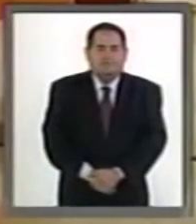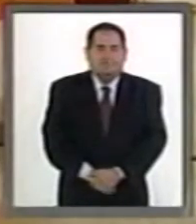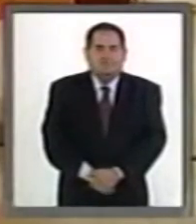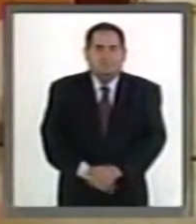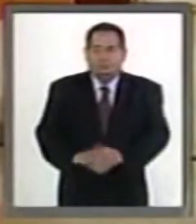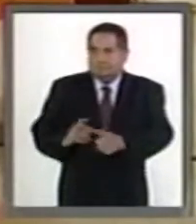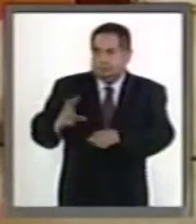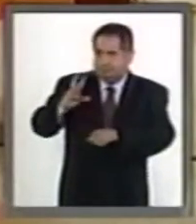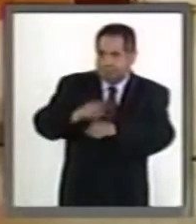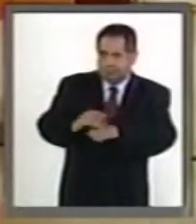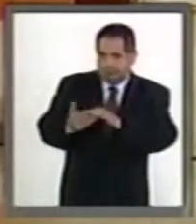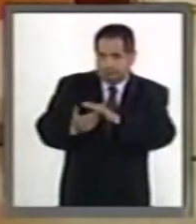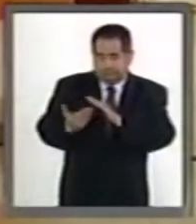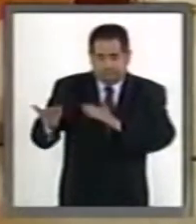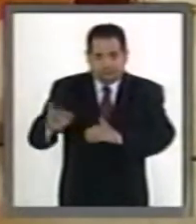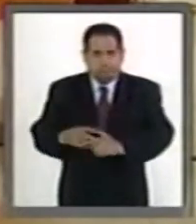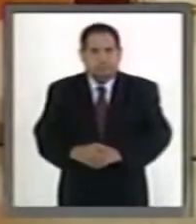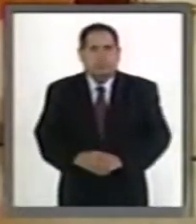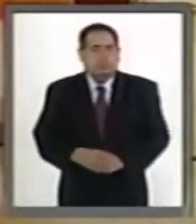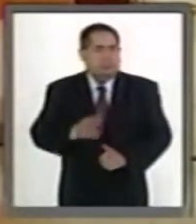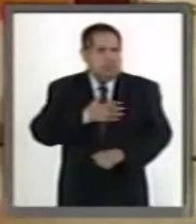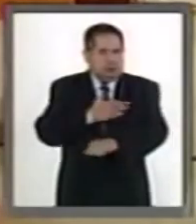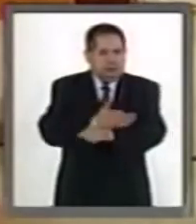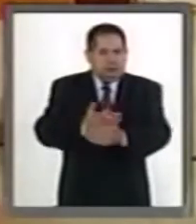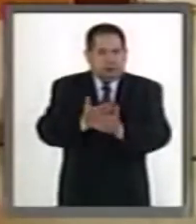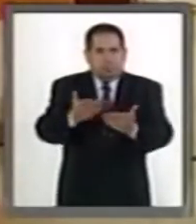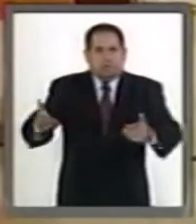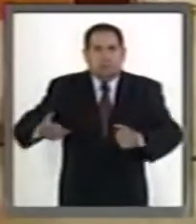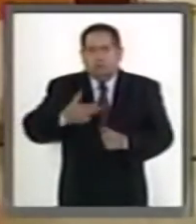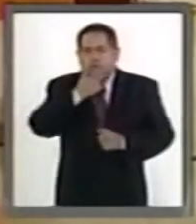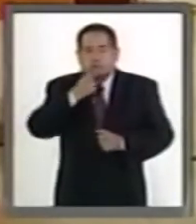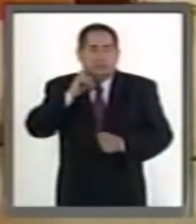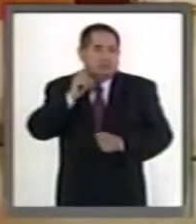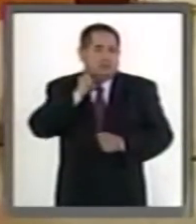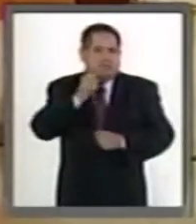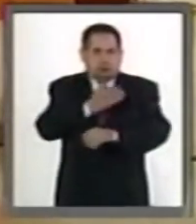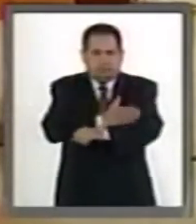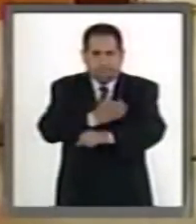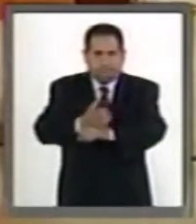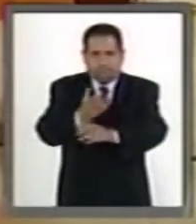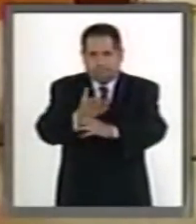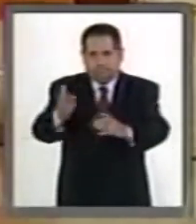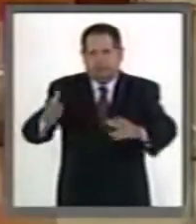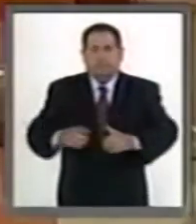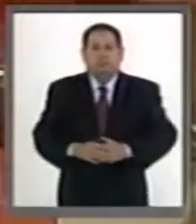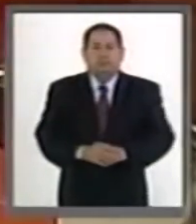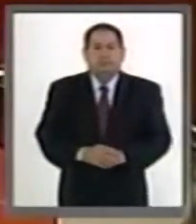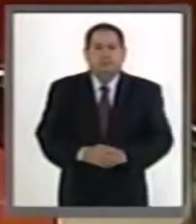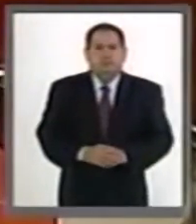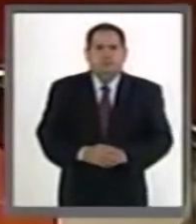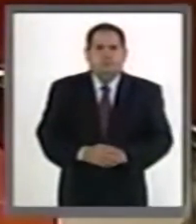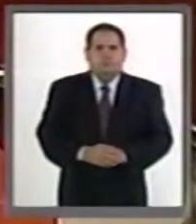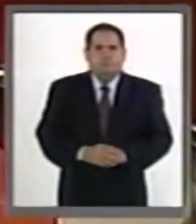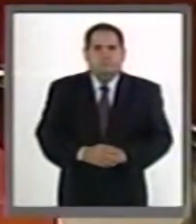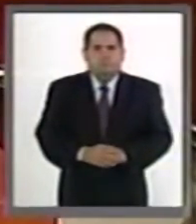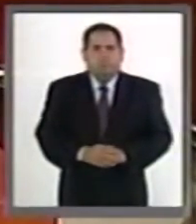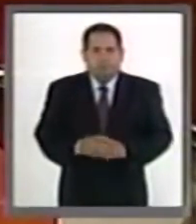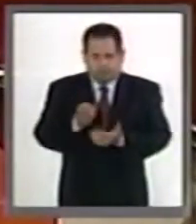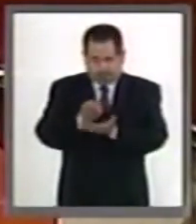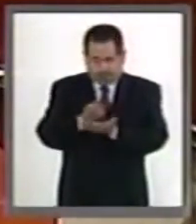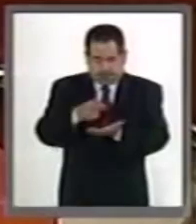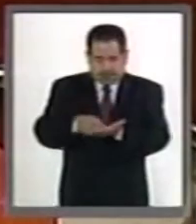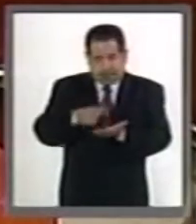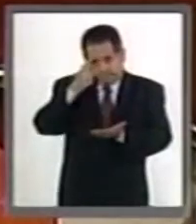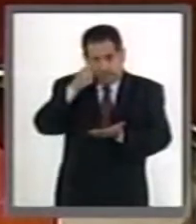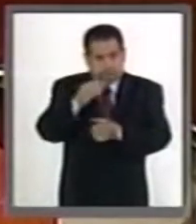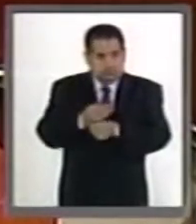Con el permiso de la mesa, buenas tardes, senadoras, senadores, compañeros. El paquete económico que se somete a consideración